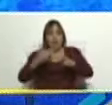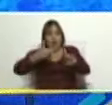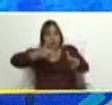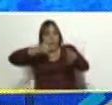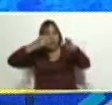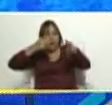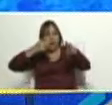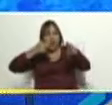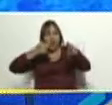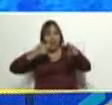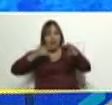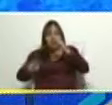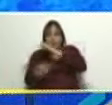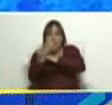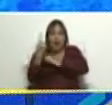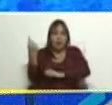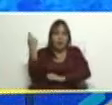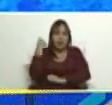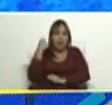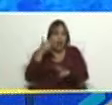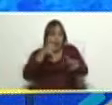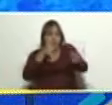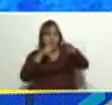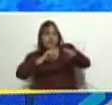traición por la espalda.